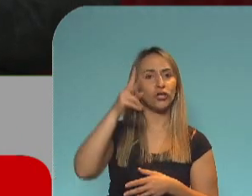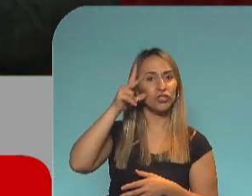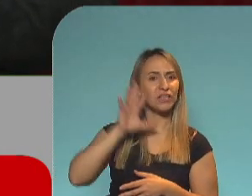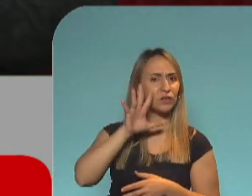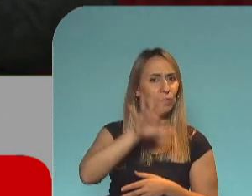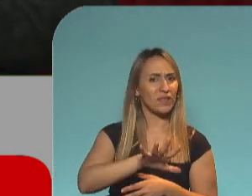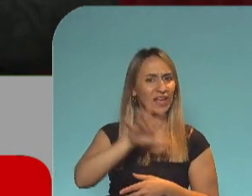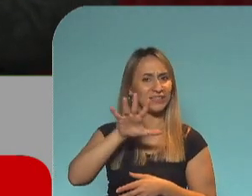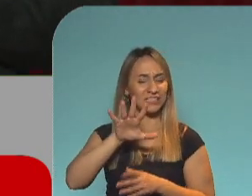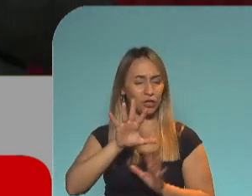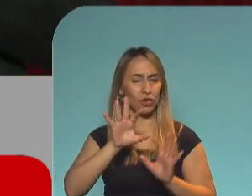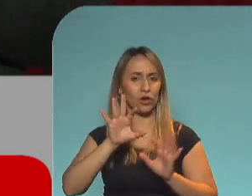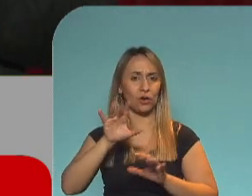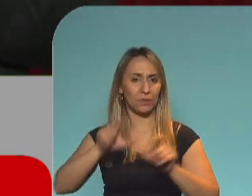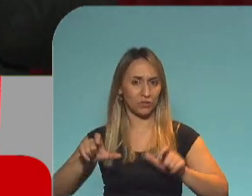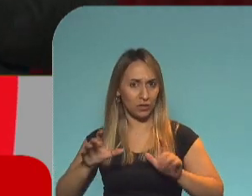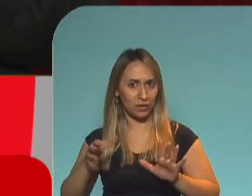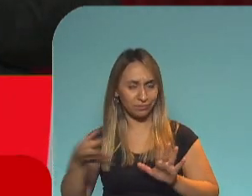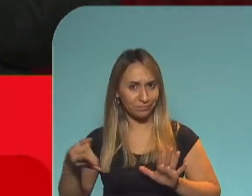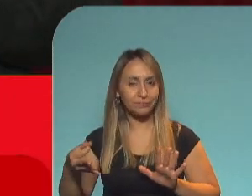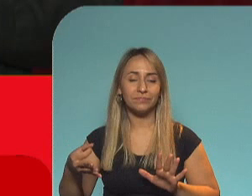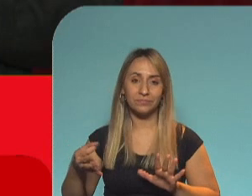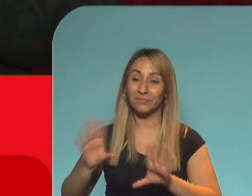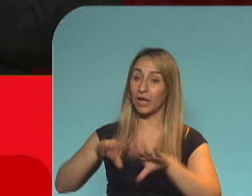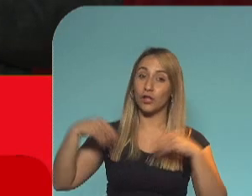11.855. Ese sería entonces el número, el